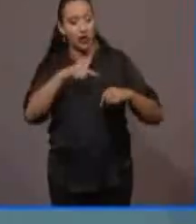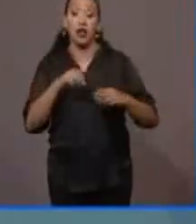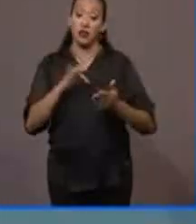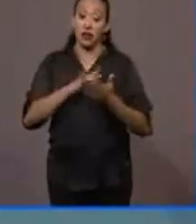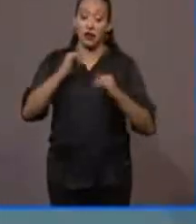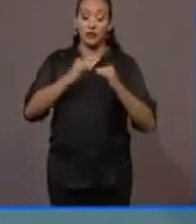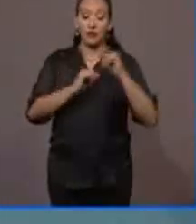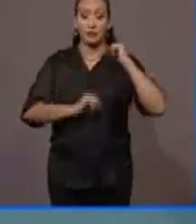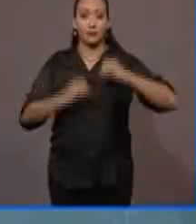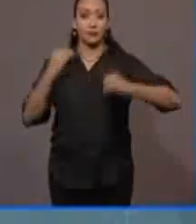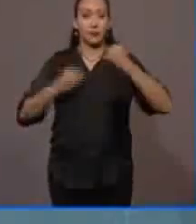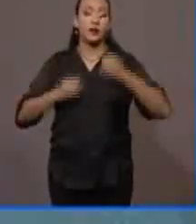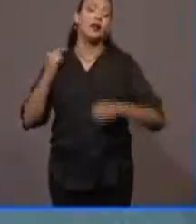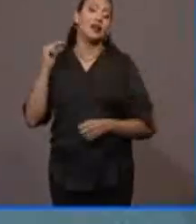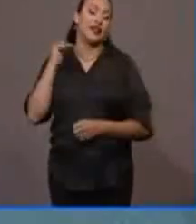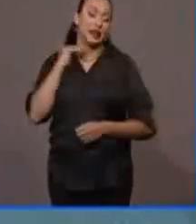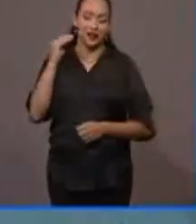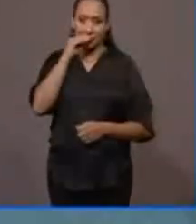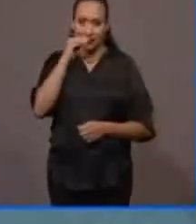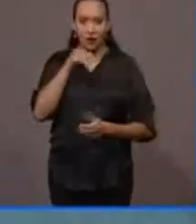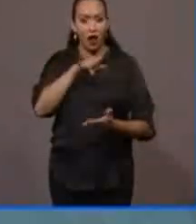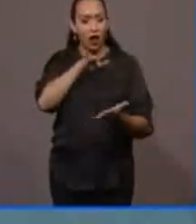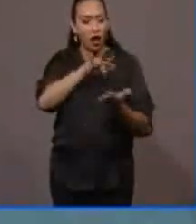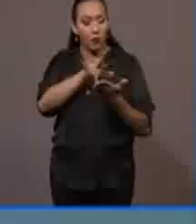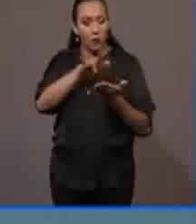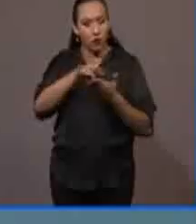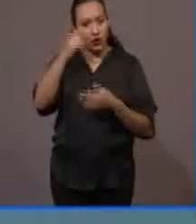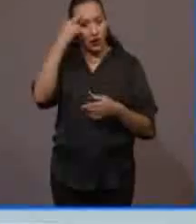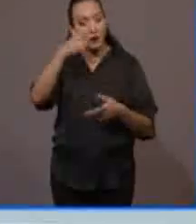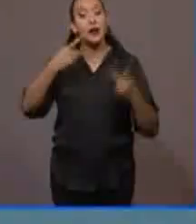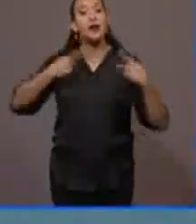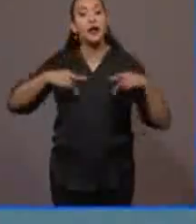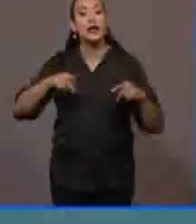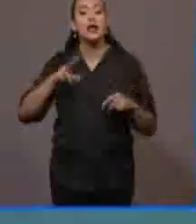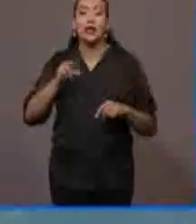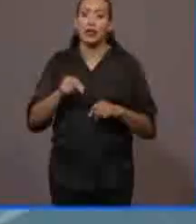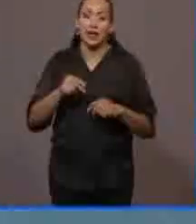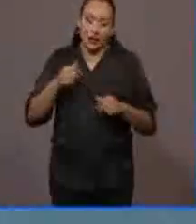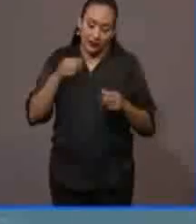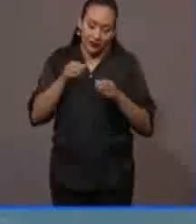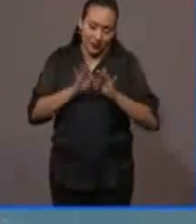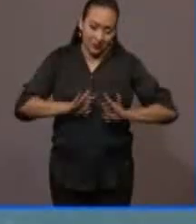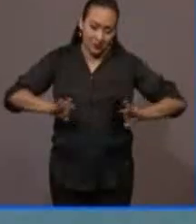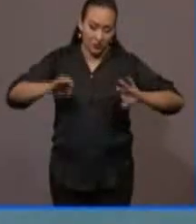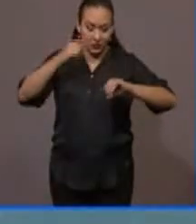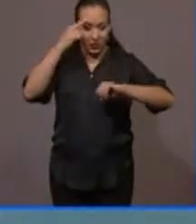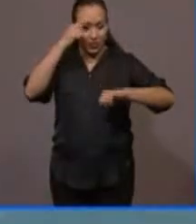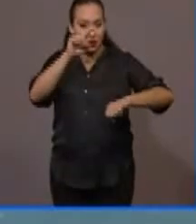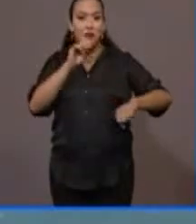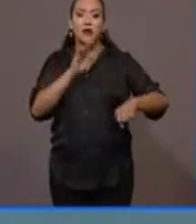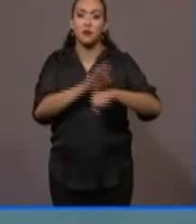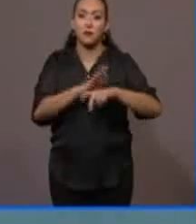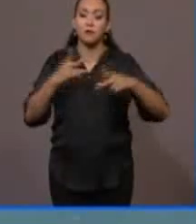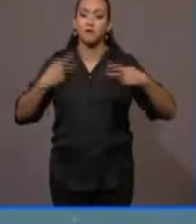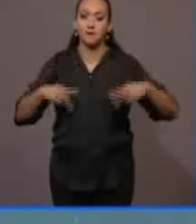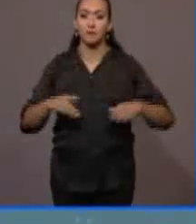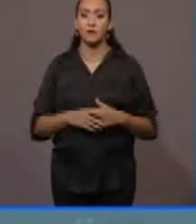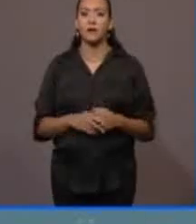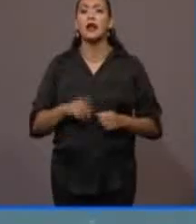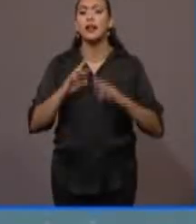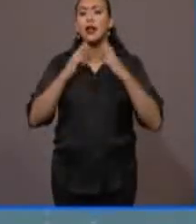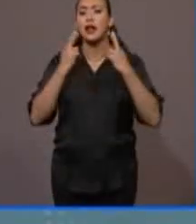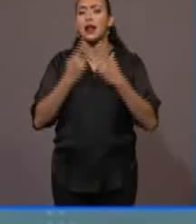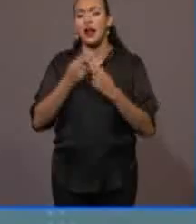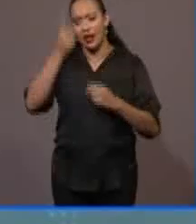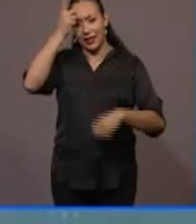Defensoría Pública Federal en la lucha contra el punitivismo y la aplicación automática de la prisión preventiva oficiosa. En el encuentro, la